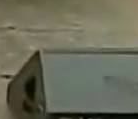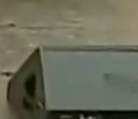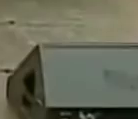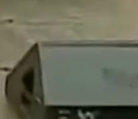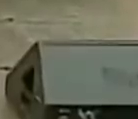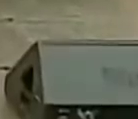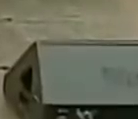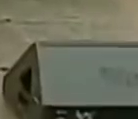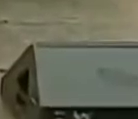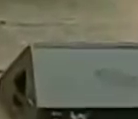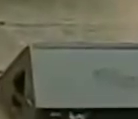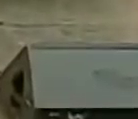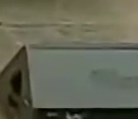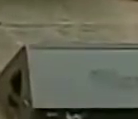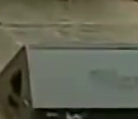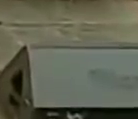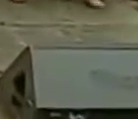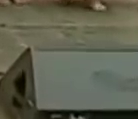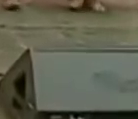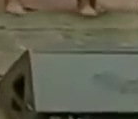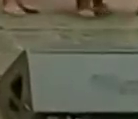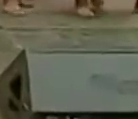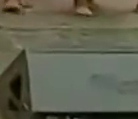ahí, oye, oye, danos.